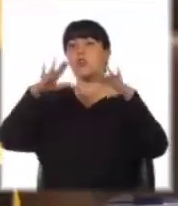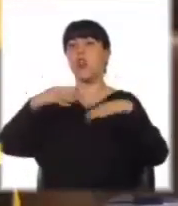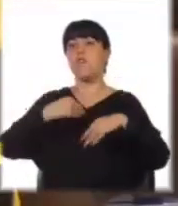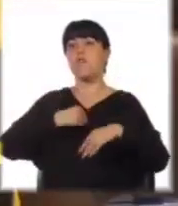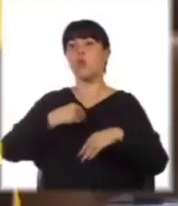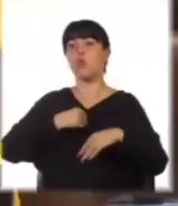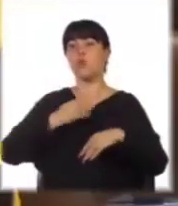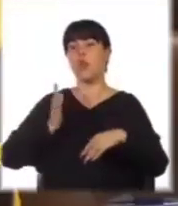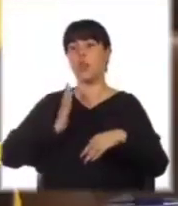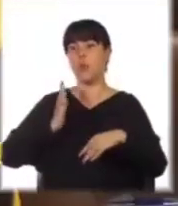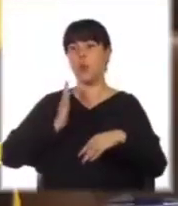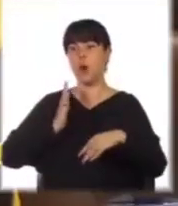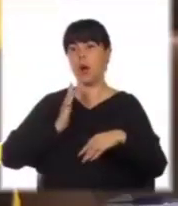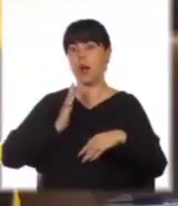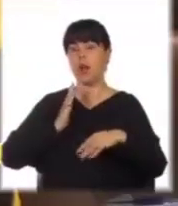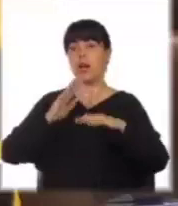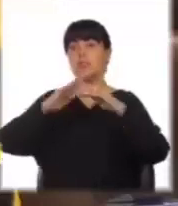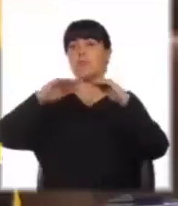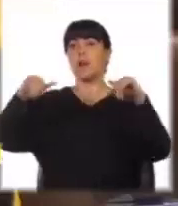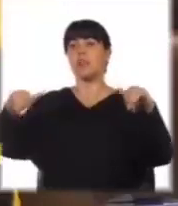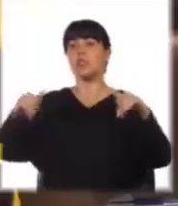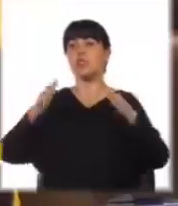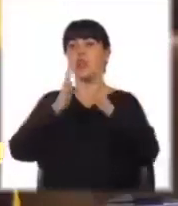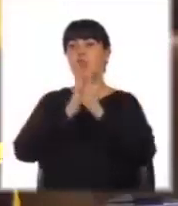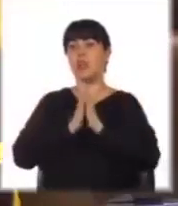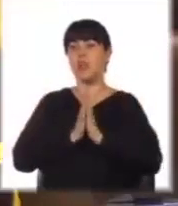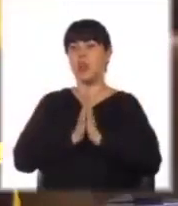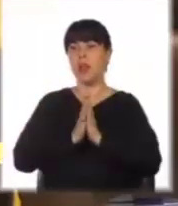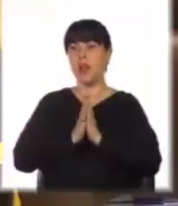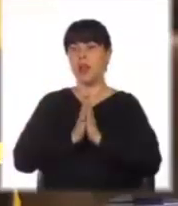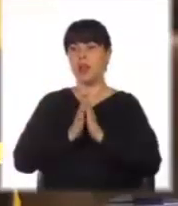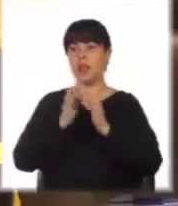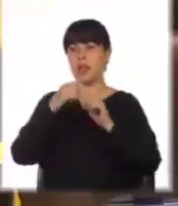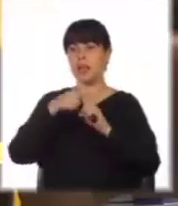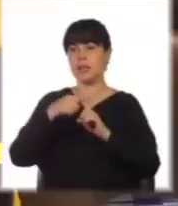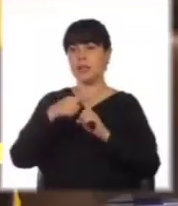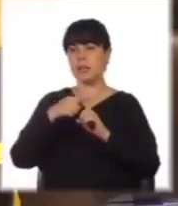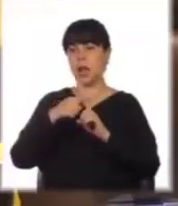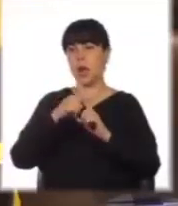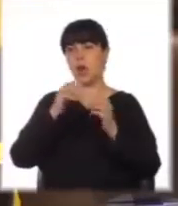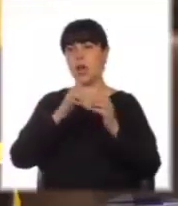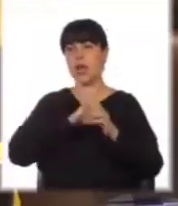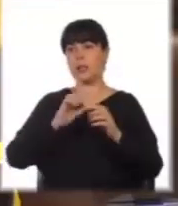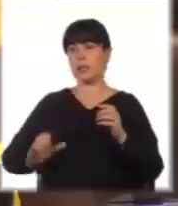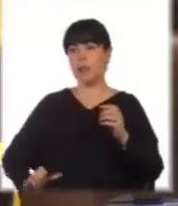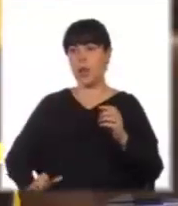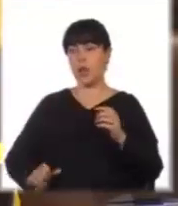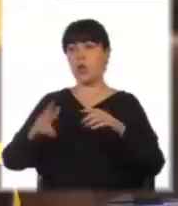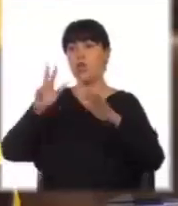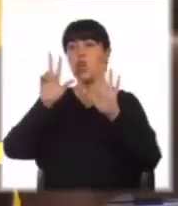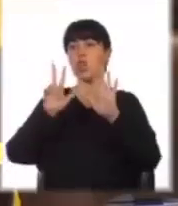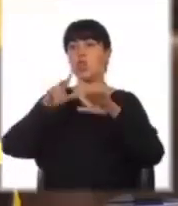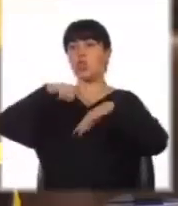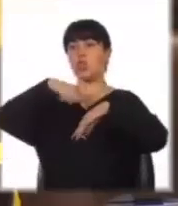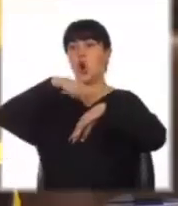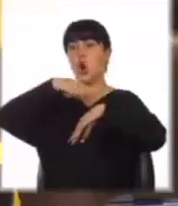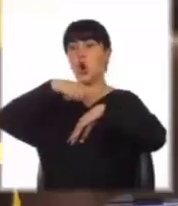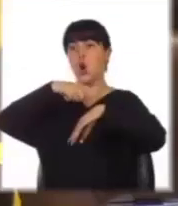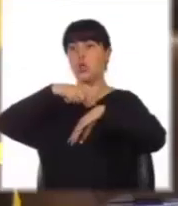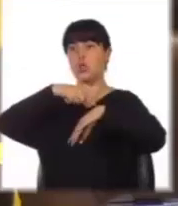la separación de la iglesia con el Estado, la ley de 8 horas laborales, entre otras reformas sociales que